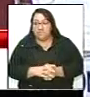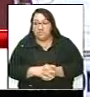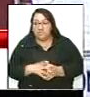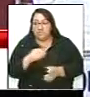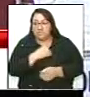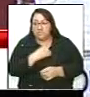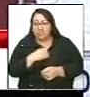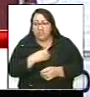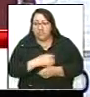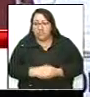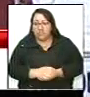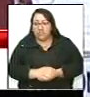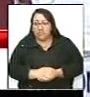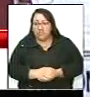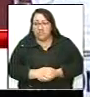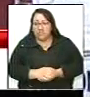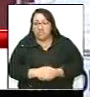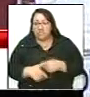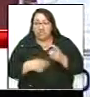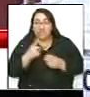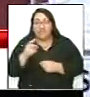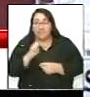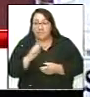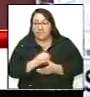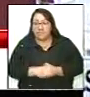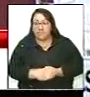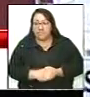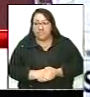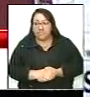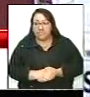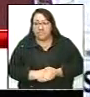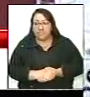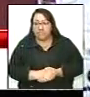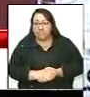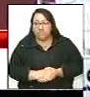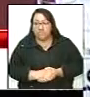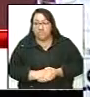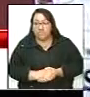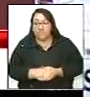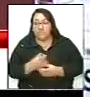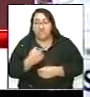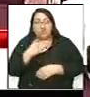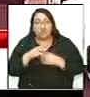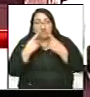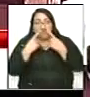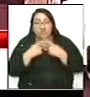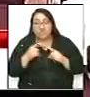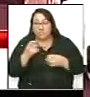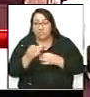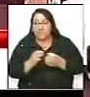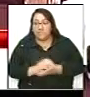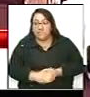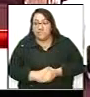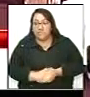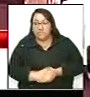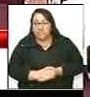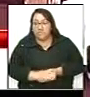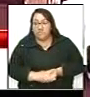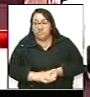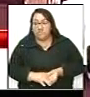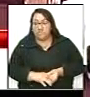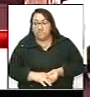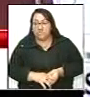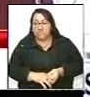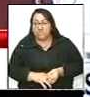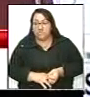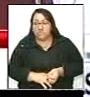Ejecutivo para declarar en emergencia, ¿no? Bueno, yo creo que ya es de público conocimiento, yo he manifestado de que yo creo que